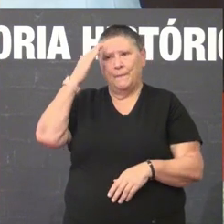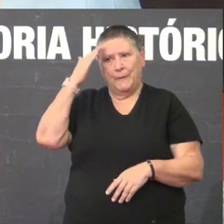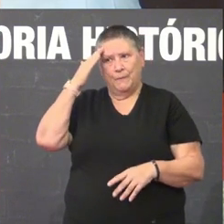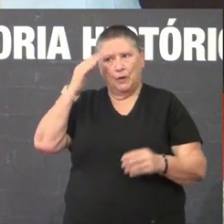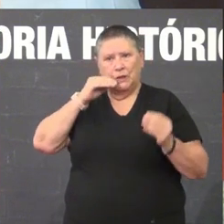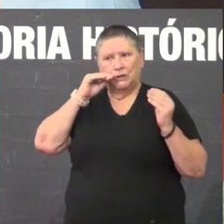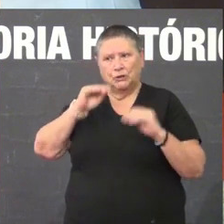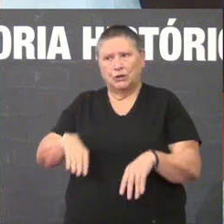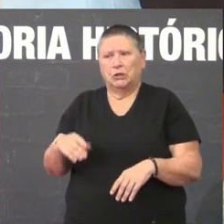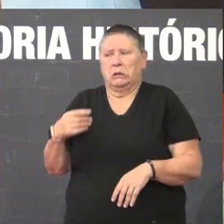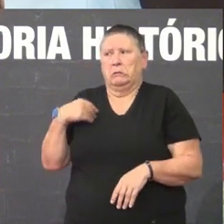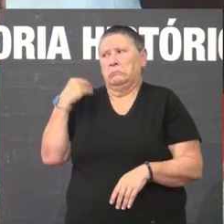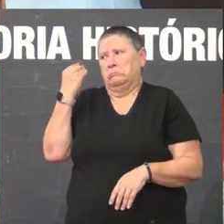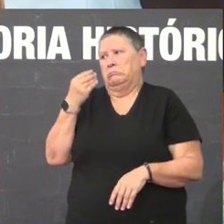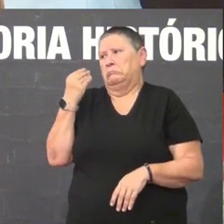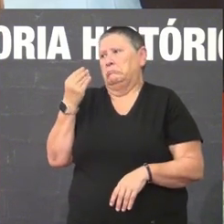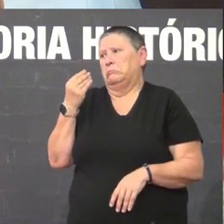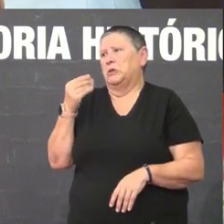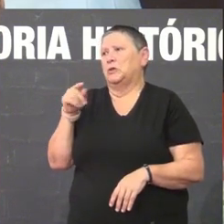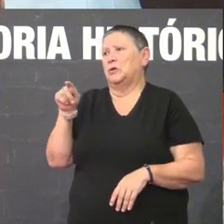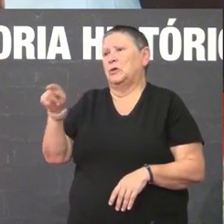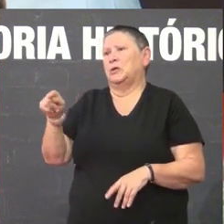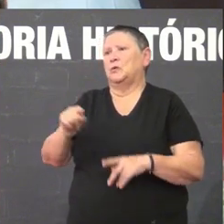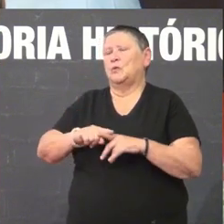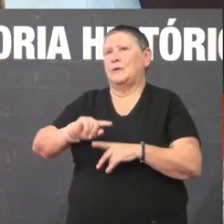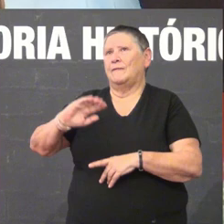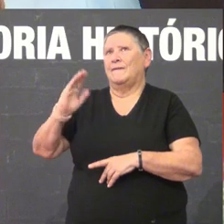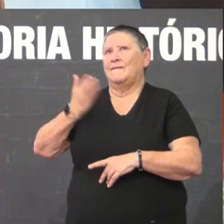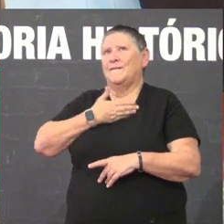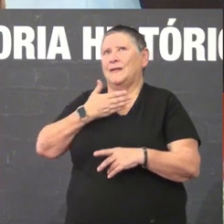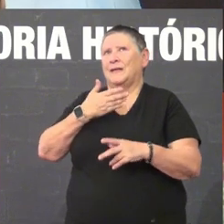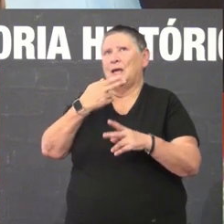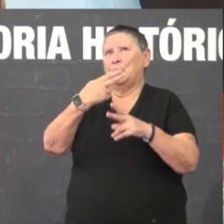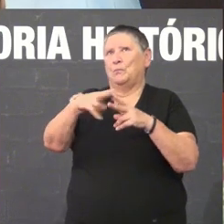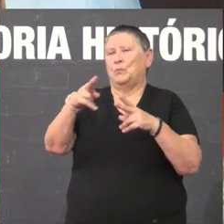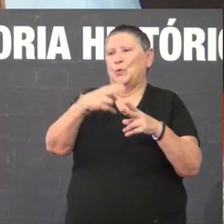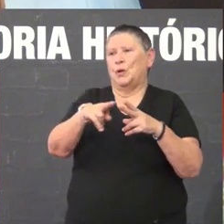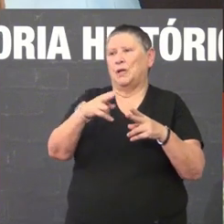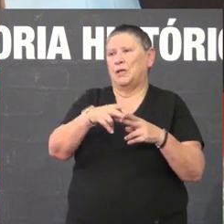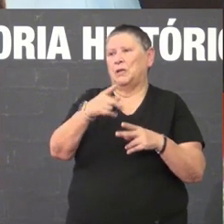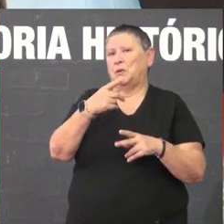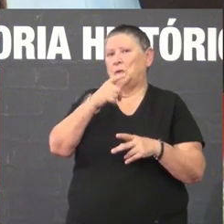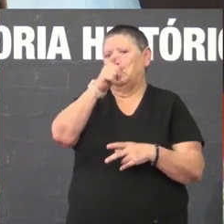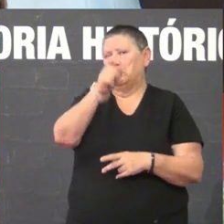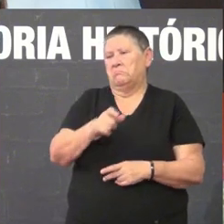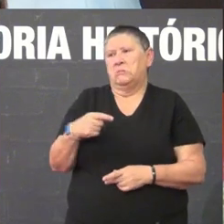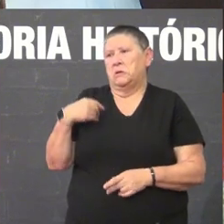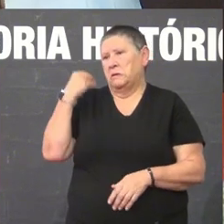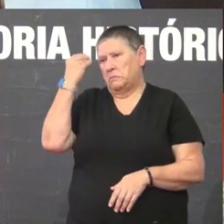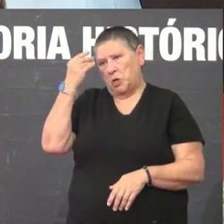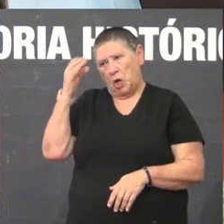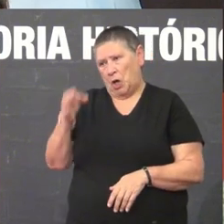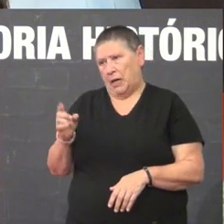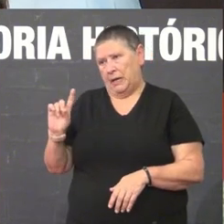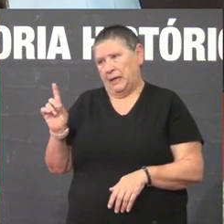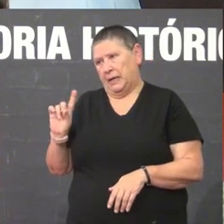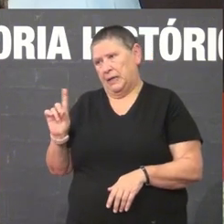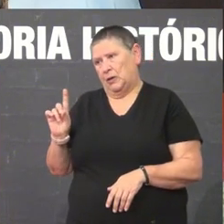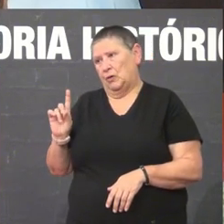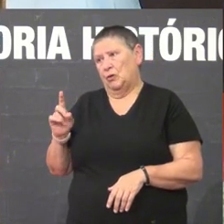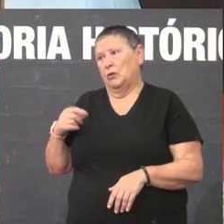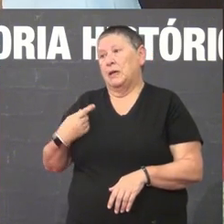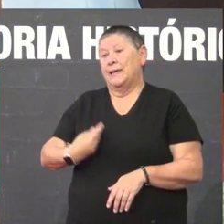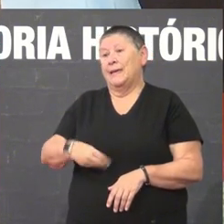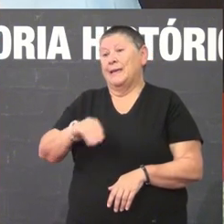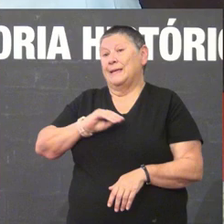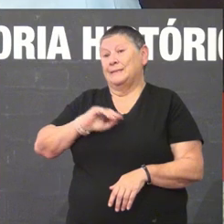no no creo que eso digamos tenga un coste político para quien lo defienda No creo que que a la gente en